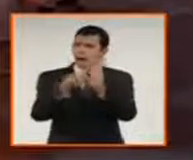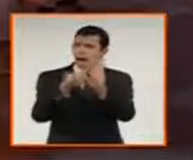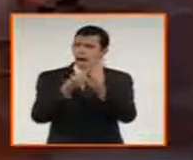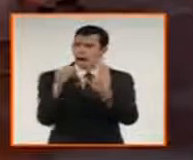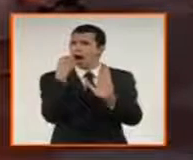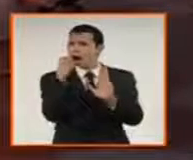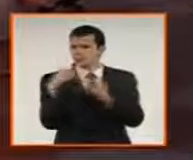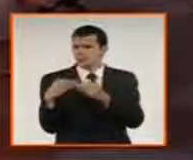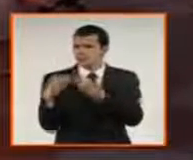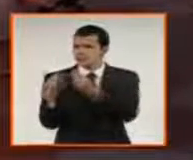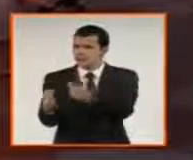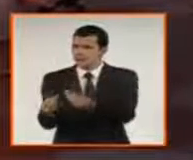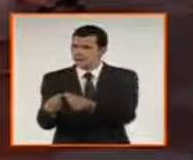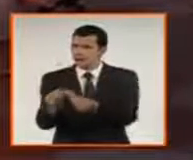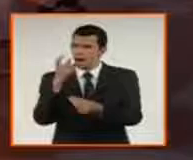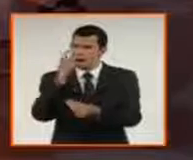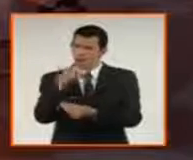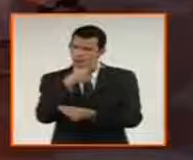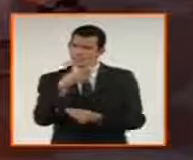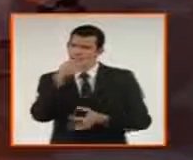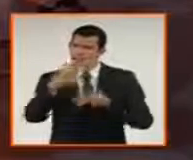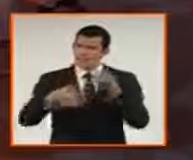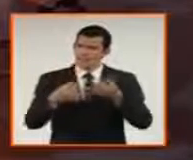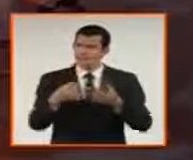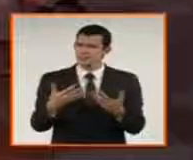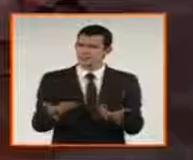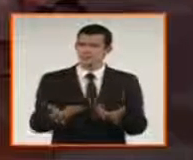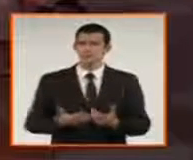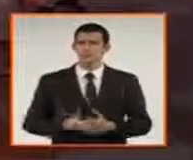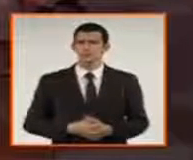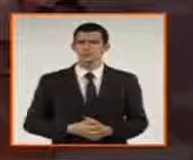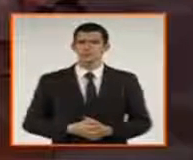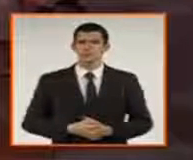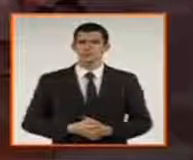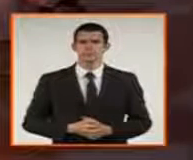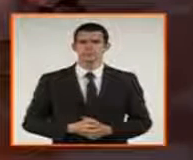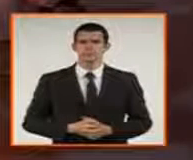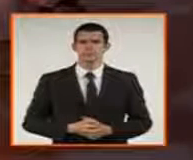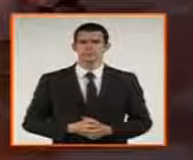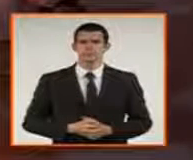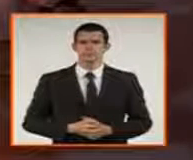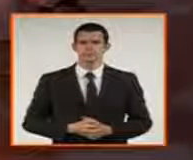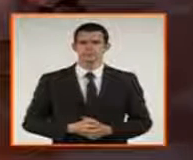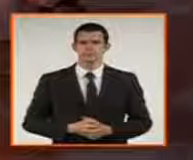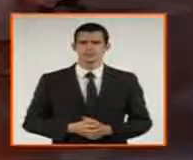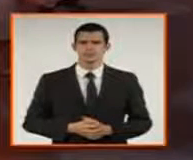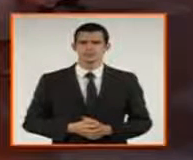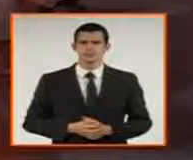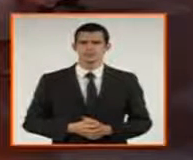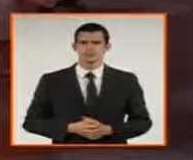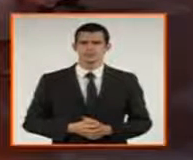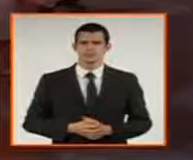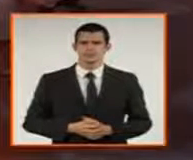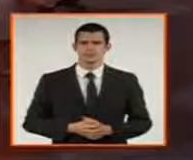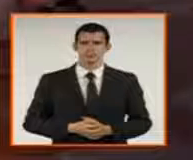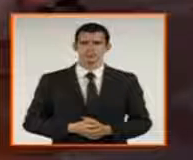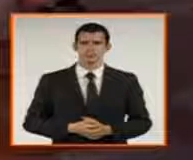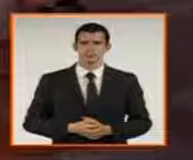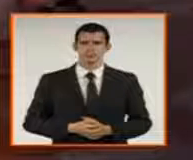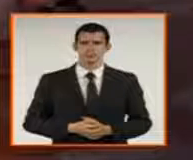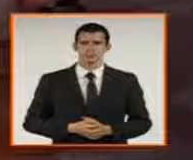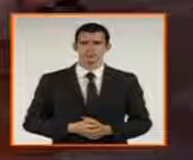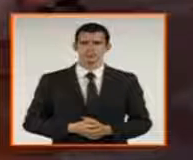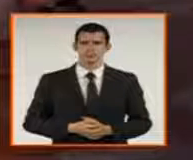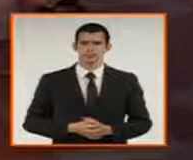doctor Cánovas se refería a cuando alguien se coloca culpable y dolosamente en ese estado de necesidad, la persona